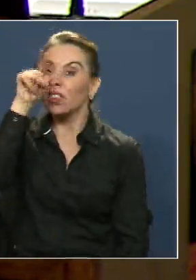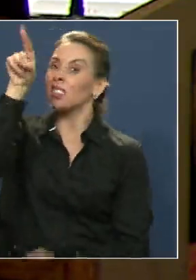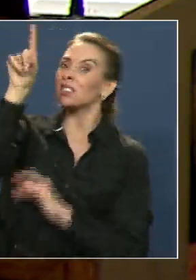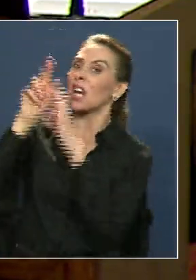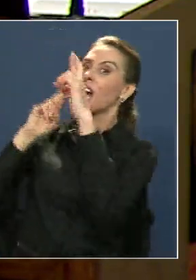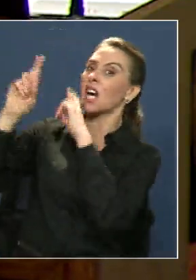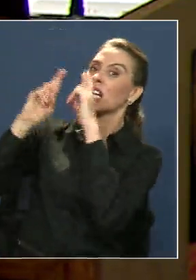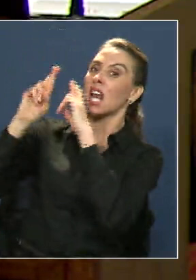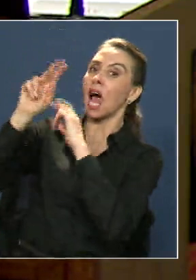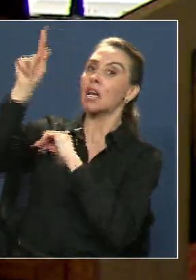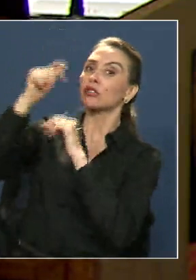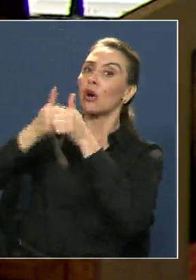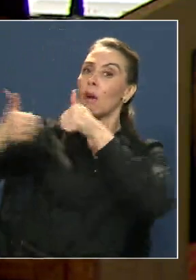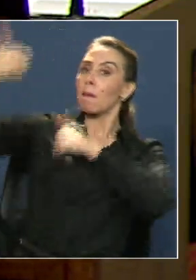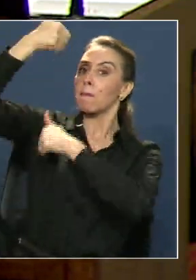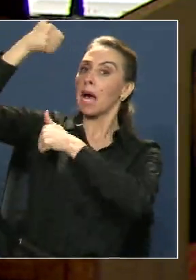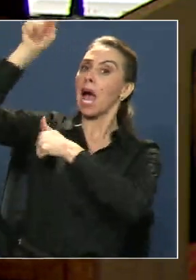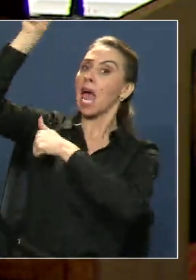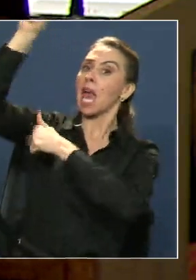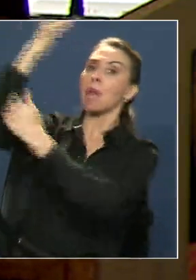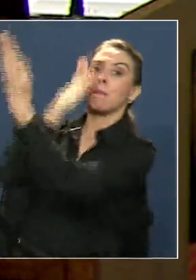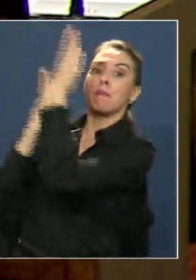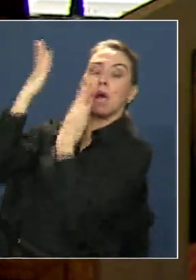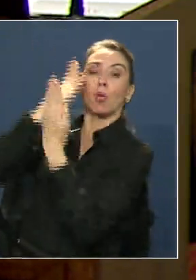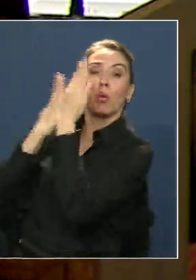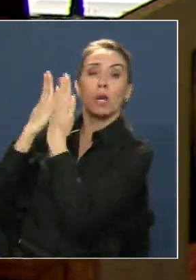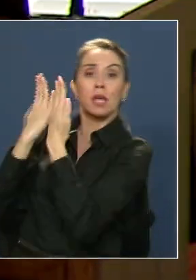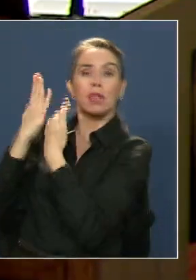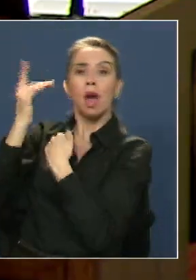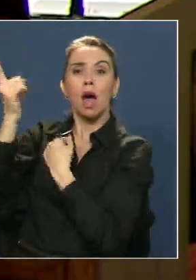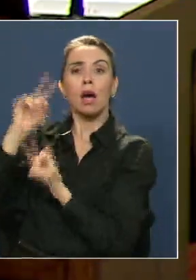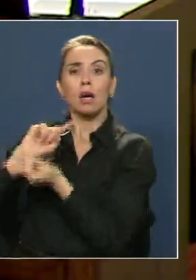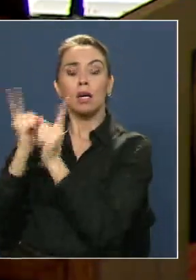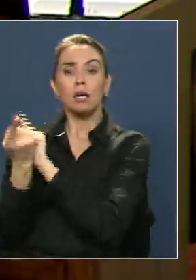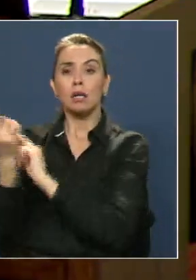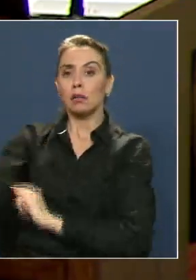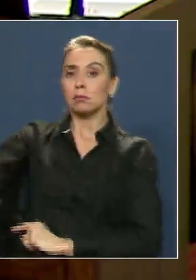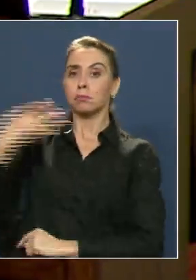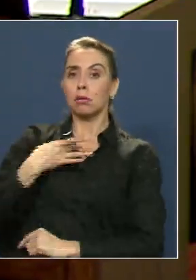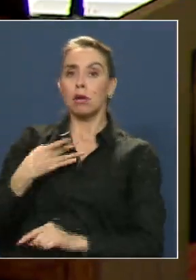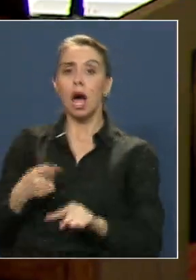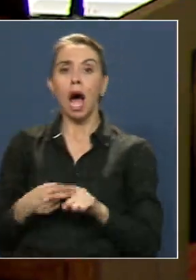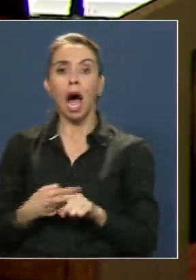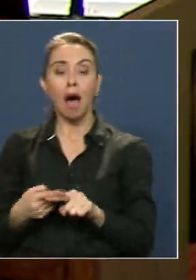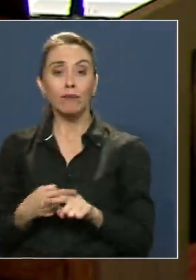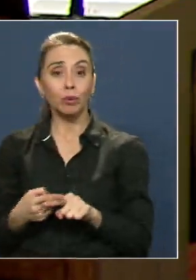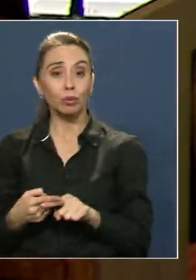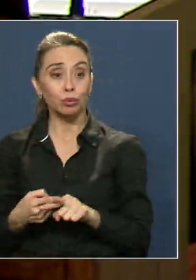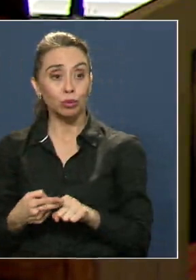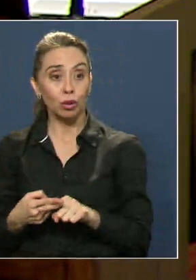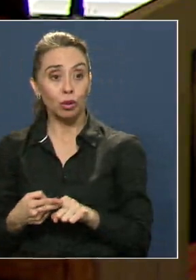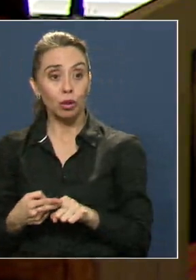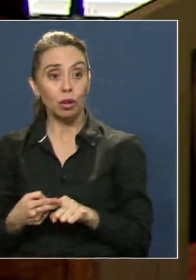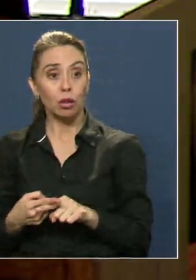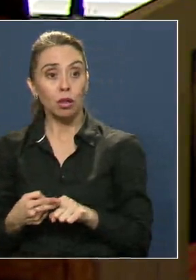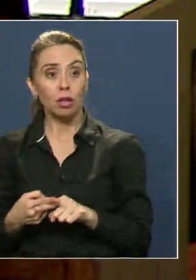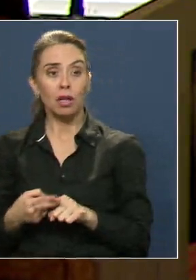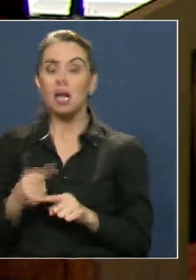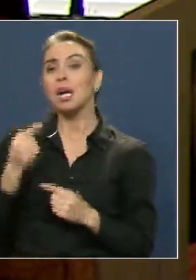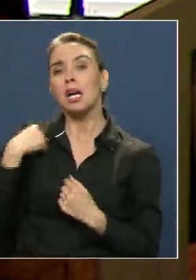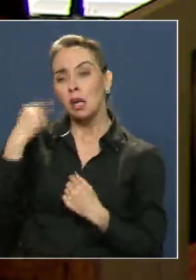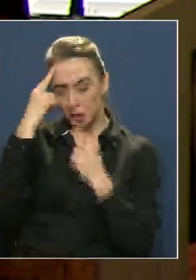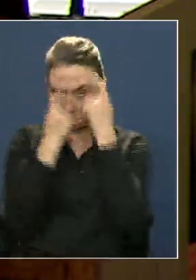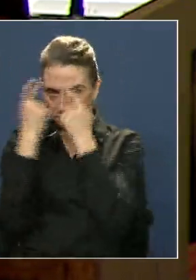muchas veces que debiese ser de cuidado y protección, se transforma en una de vulneración y abuso. ¿Está bien esto? ¿Es parte